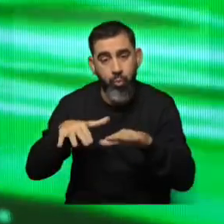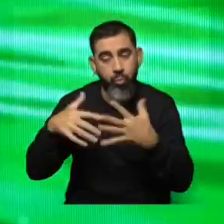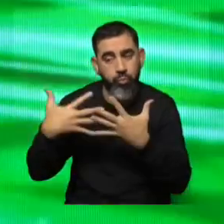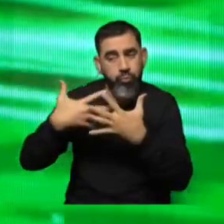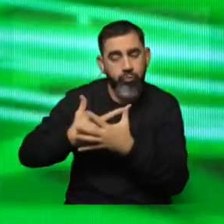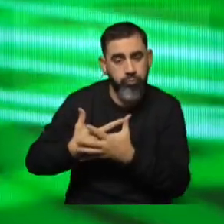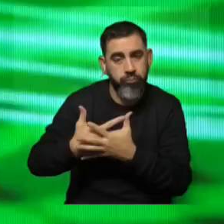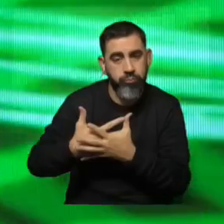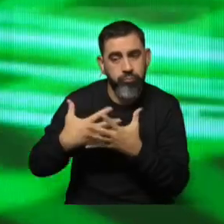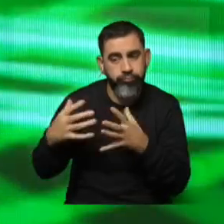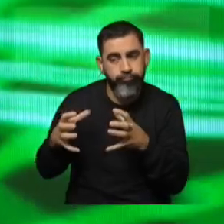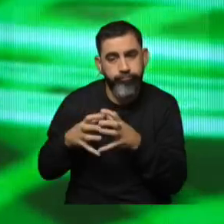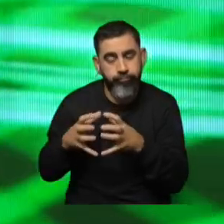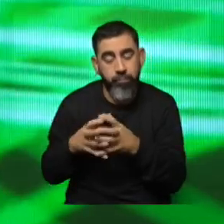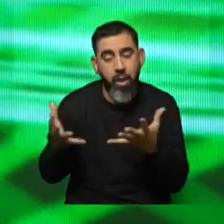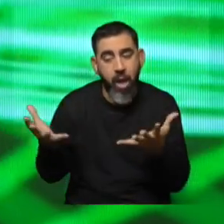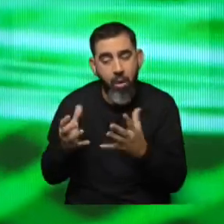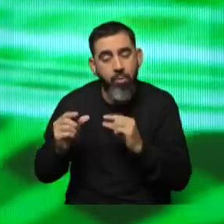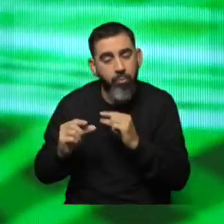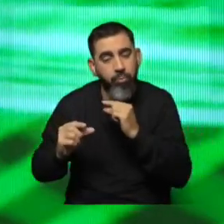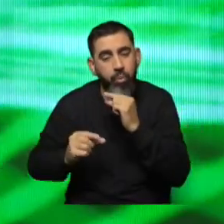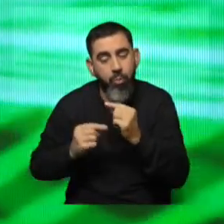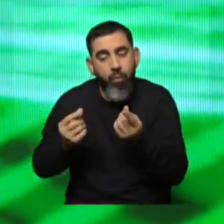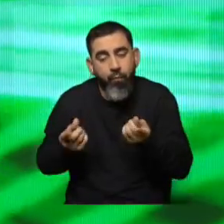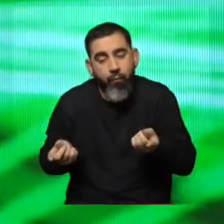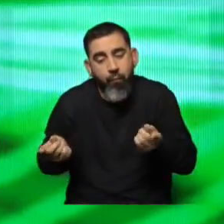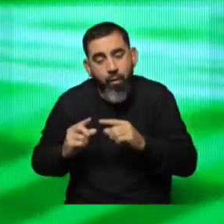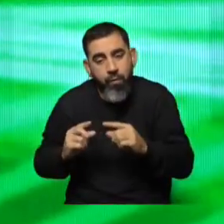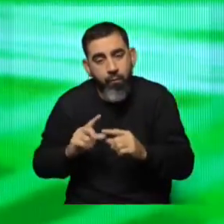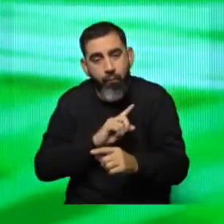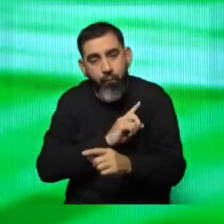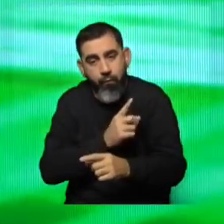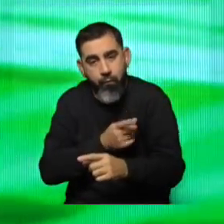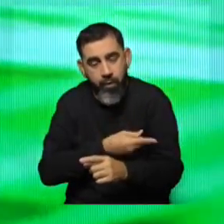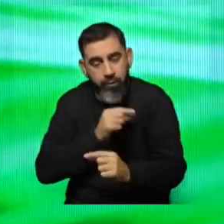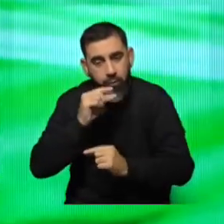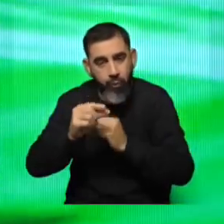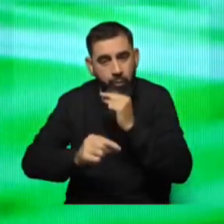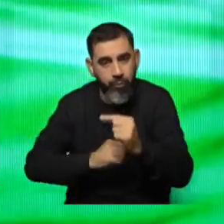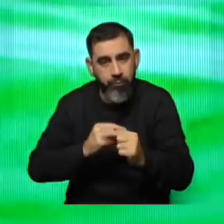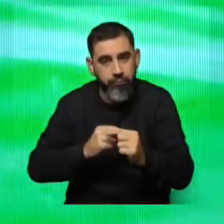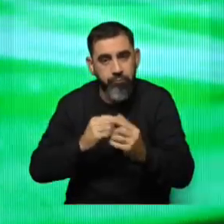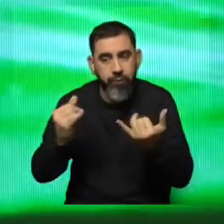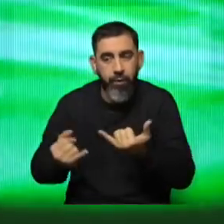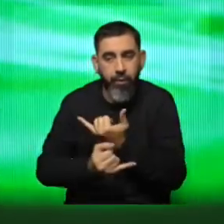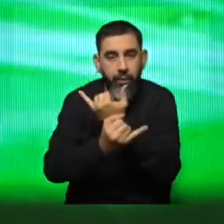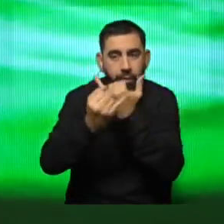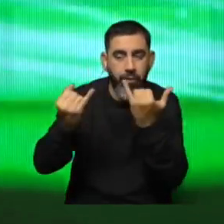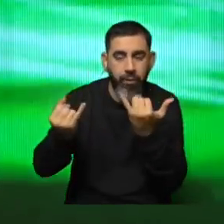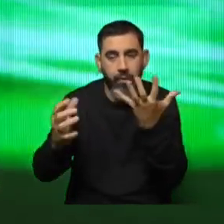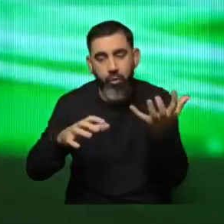golpeado que vino tan golpeado y que Recién ahora está como no volviendo a hacer lo que era entonces fueron unos días de bastante